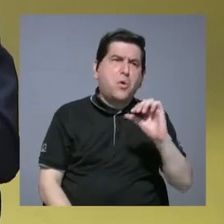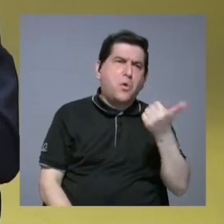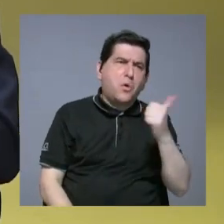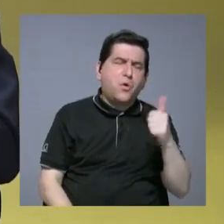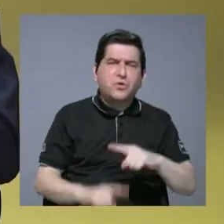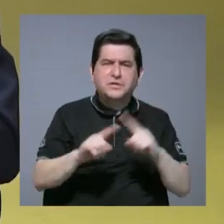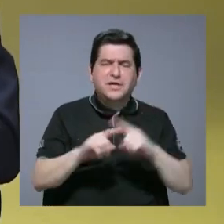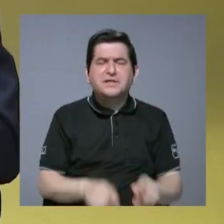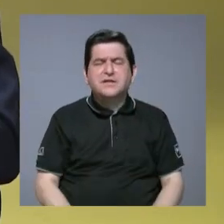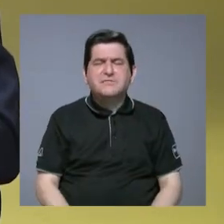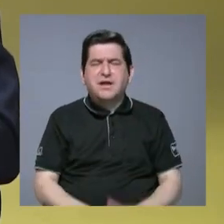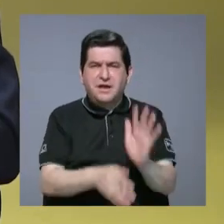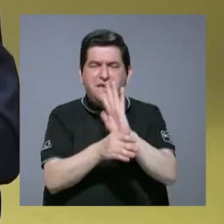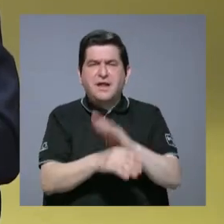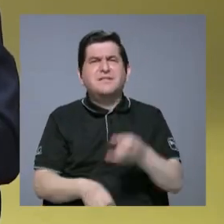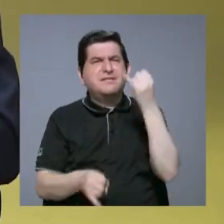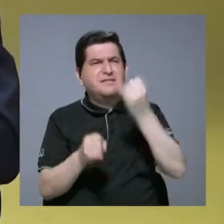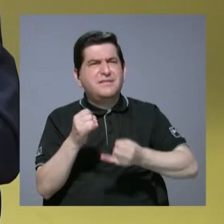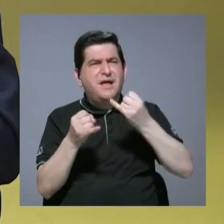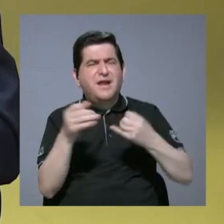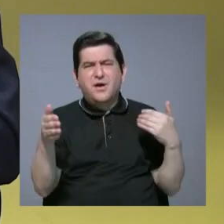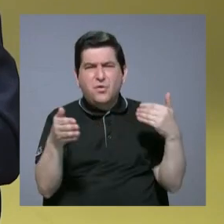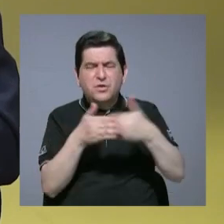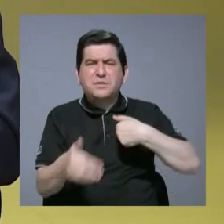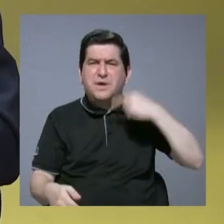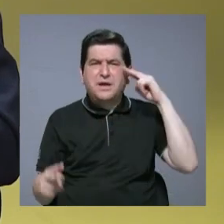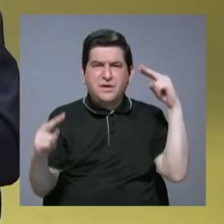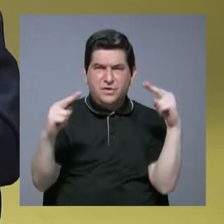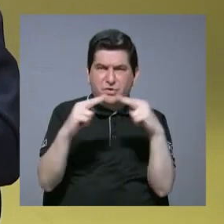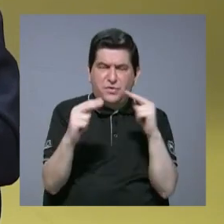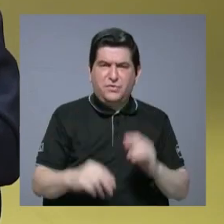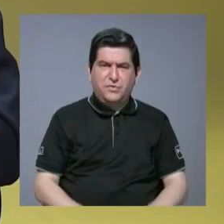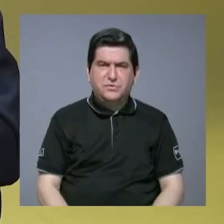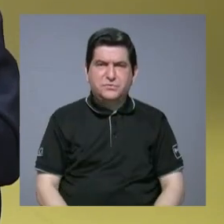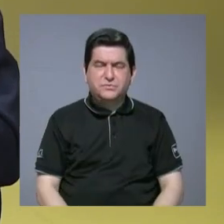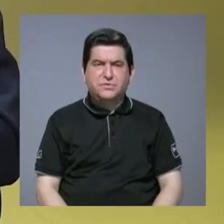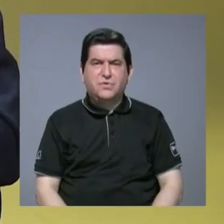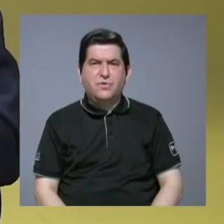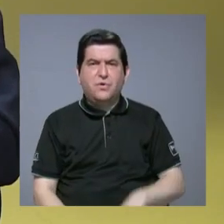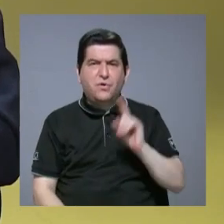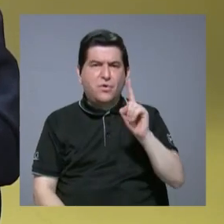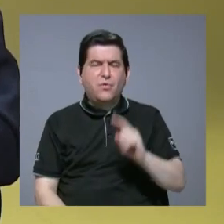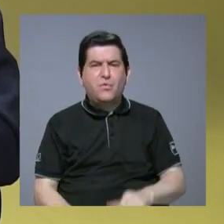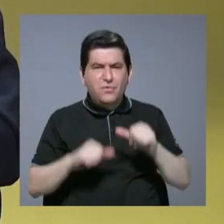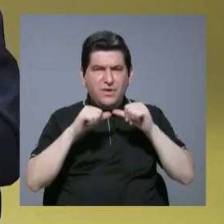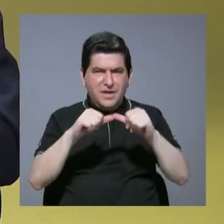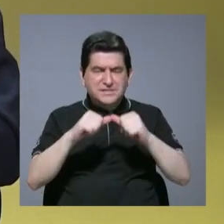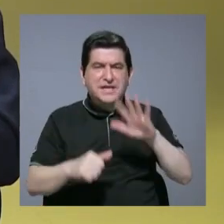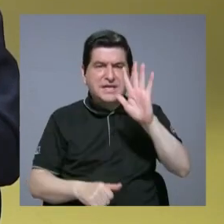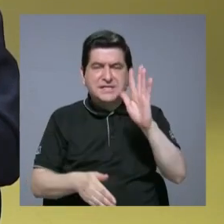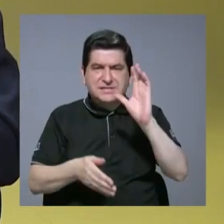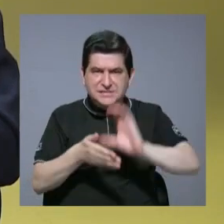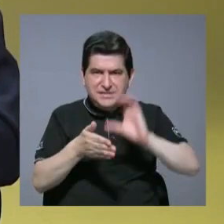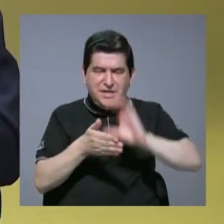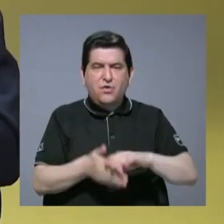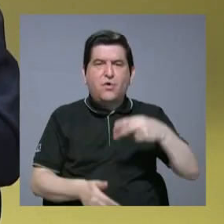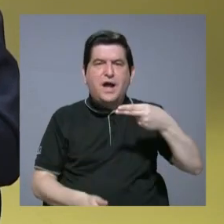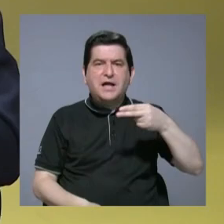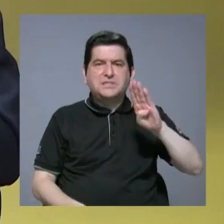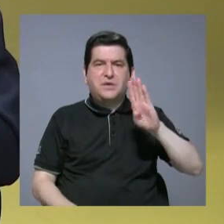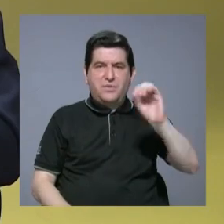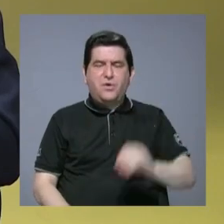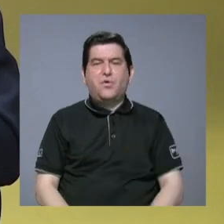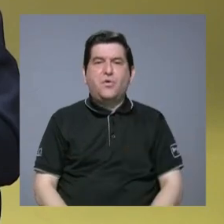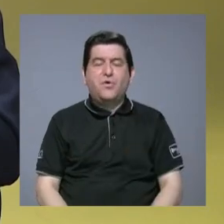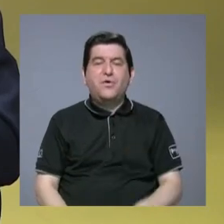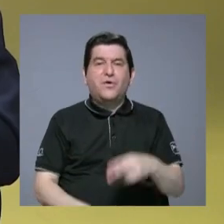de recreaciones. La última, más reciente que yo conozco, es una que es un serial de 5 capítulos de HBO que se llama Los